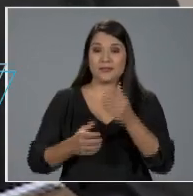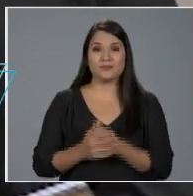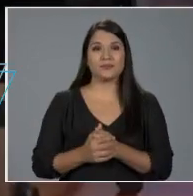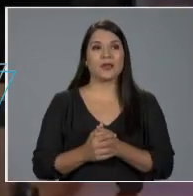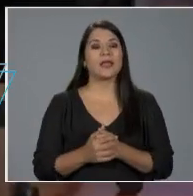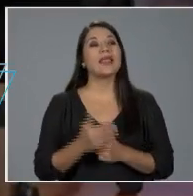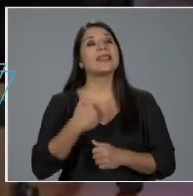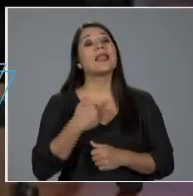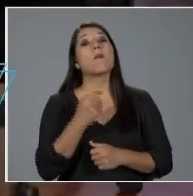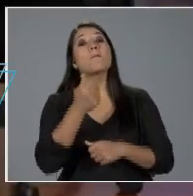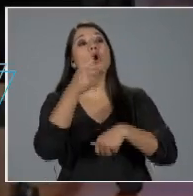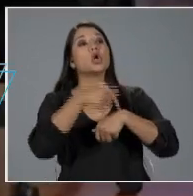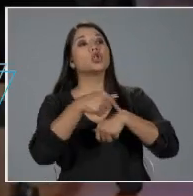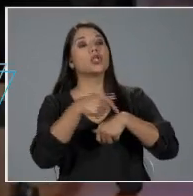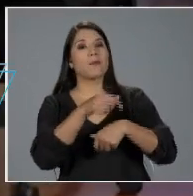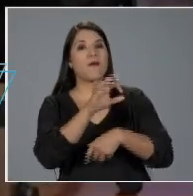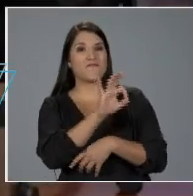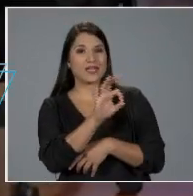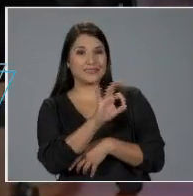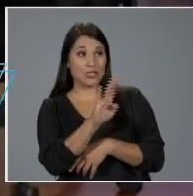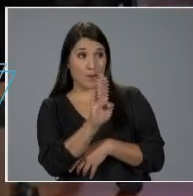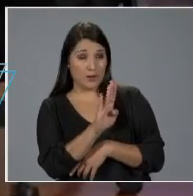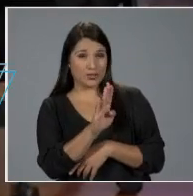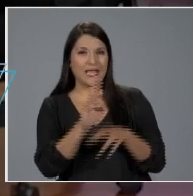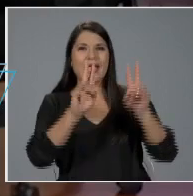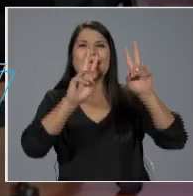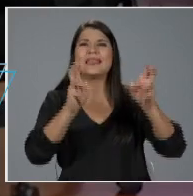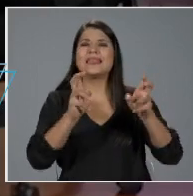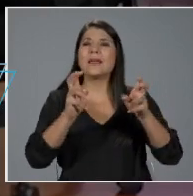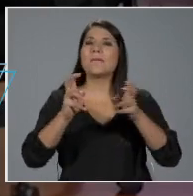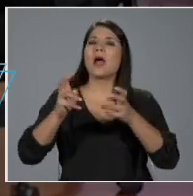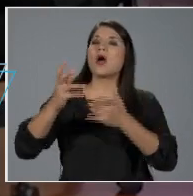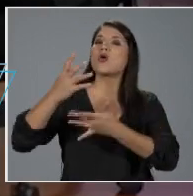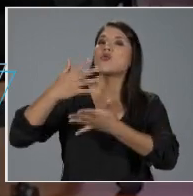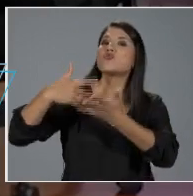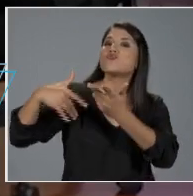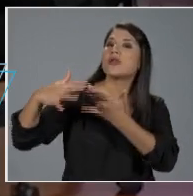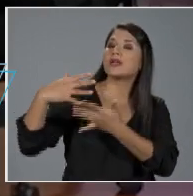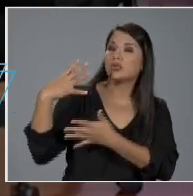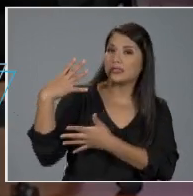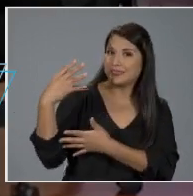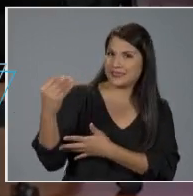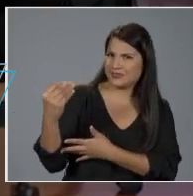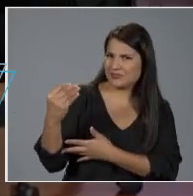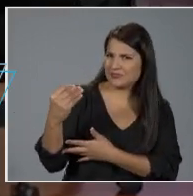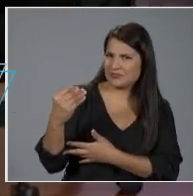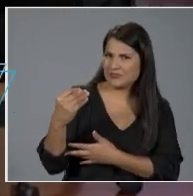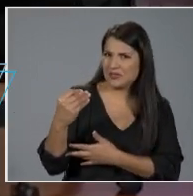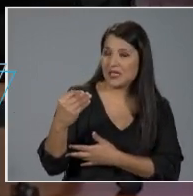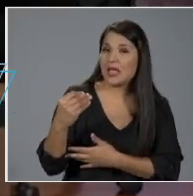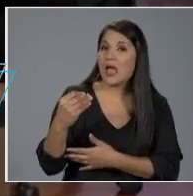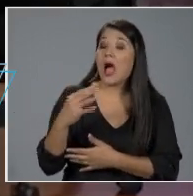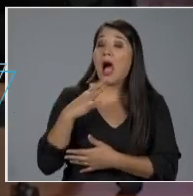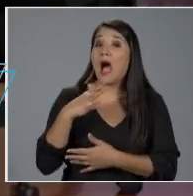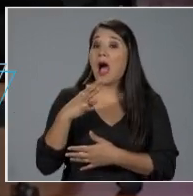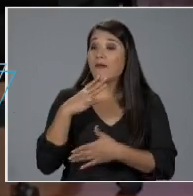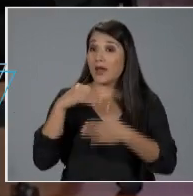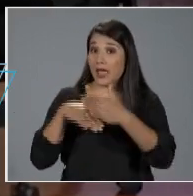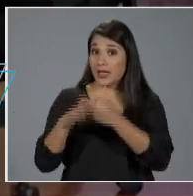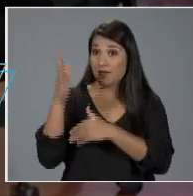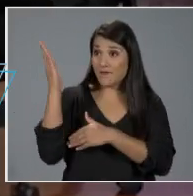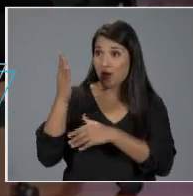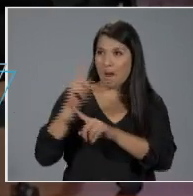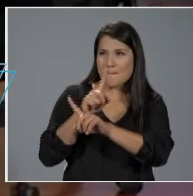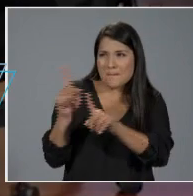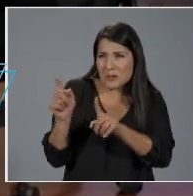poco tiempo. Don Francisco, el tema de relaciones exteriores se menciona dentro de este informe, tal vez,